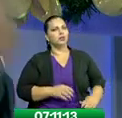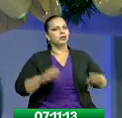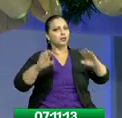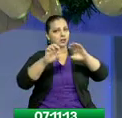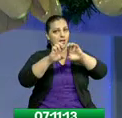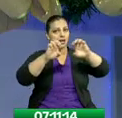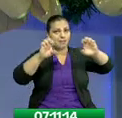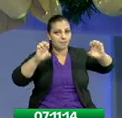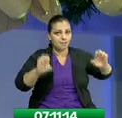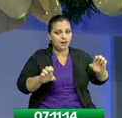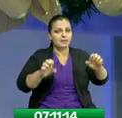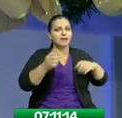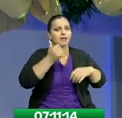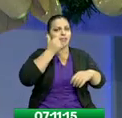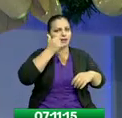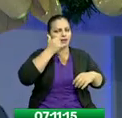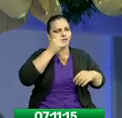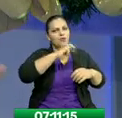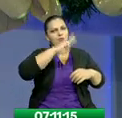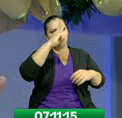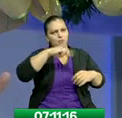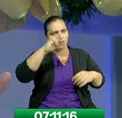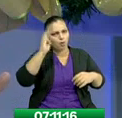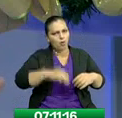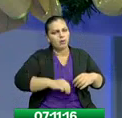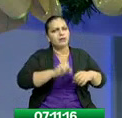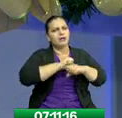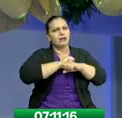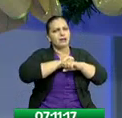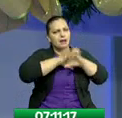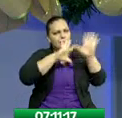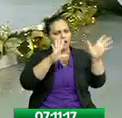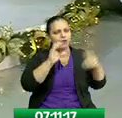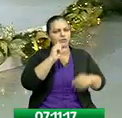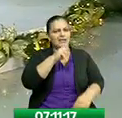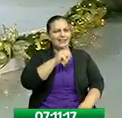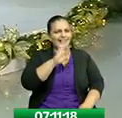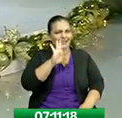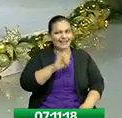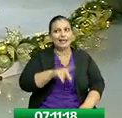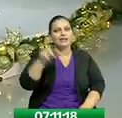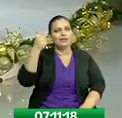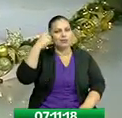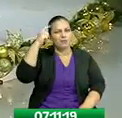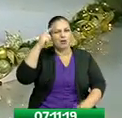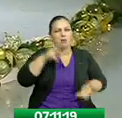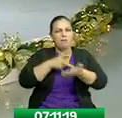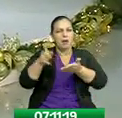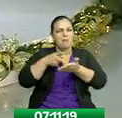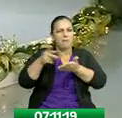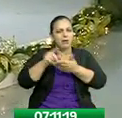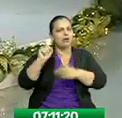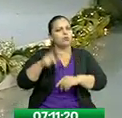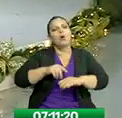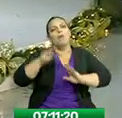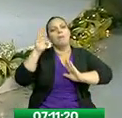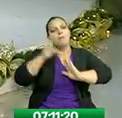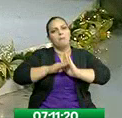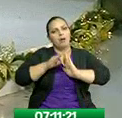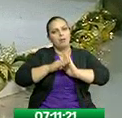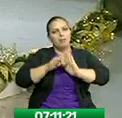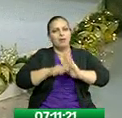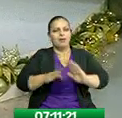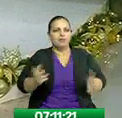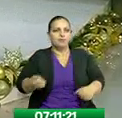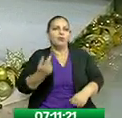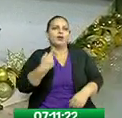se pueda reinvertir en el propio sector. Y hemos priorizado cuatro sectores: que todos los centros de educación tengan Internet, que todos los centros